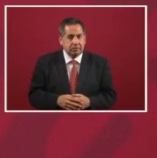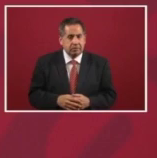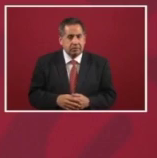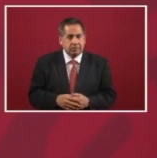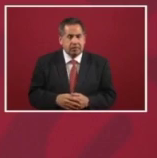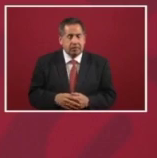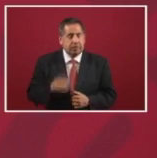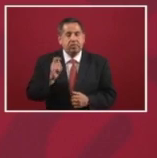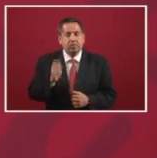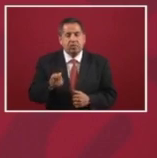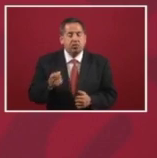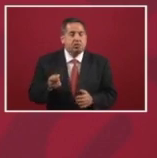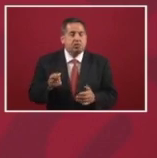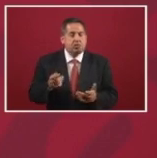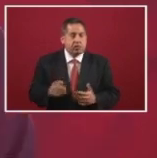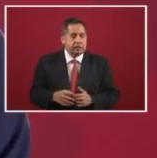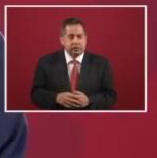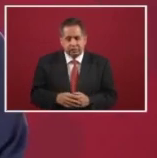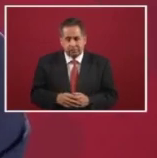de